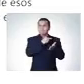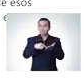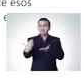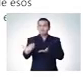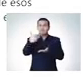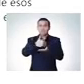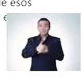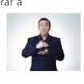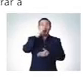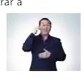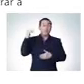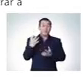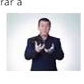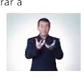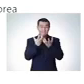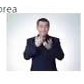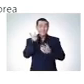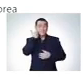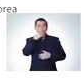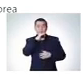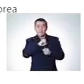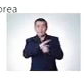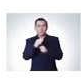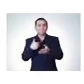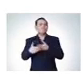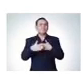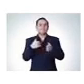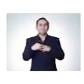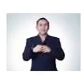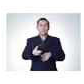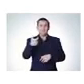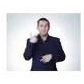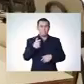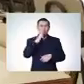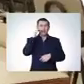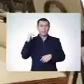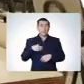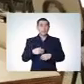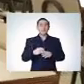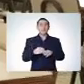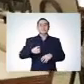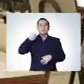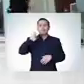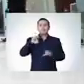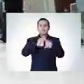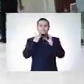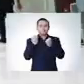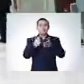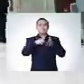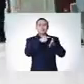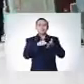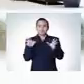personas provenientes de los países con más casos, sin importar que fueran potencias mundiales. Suspendimos clases,